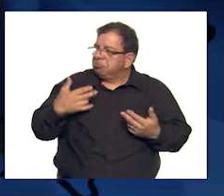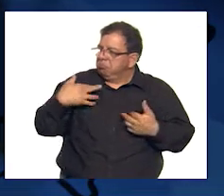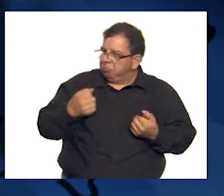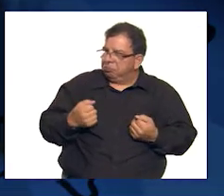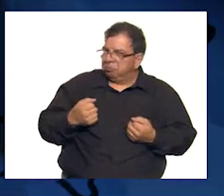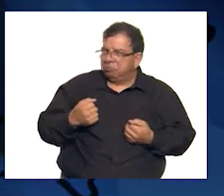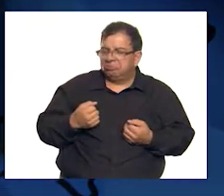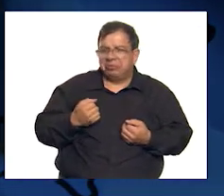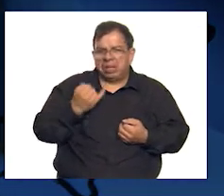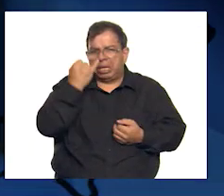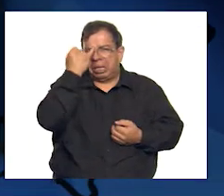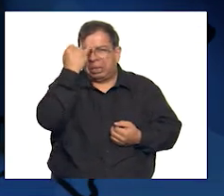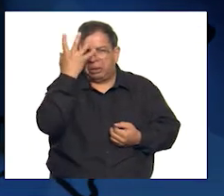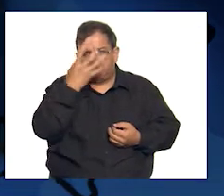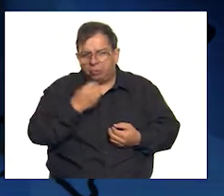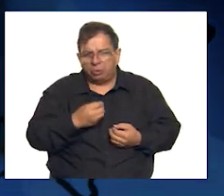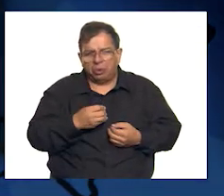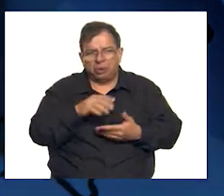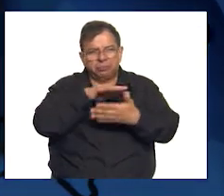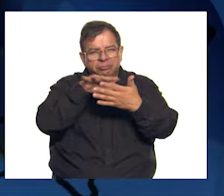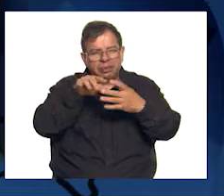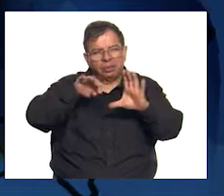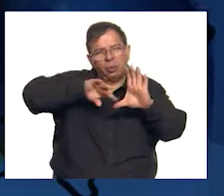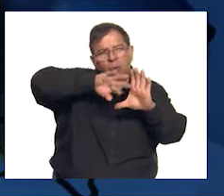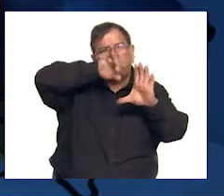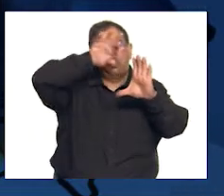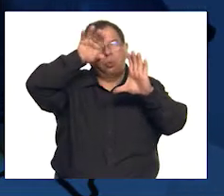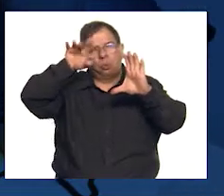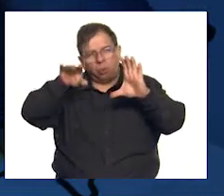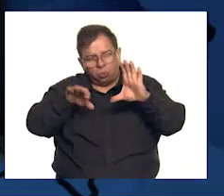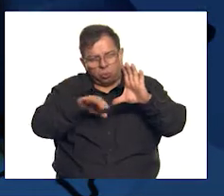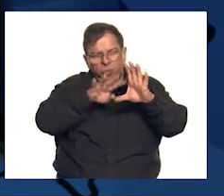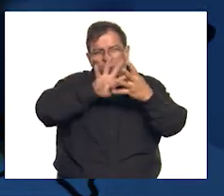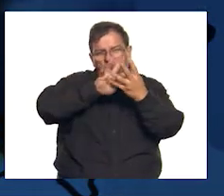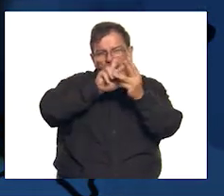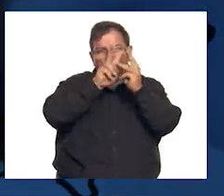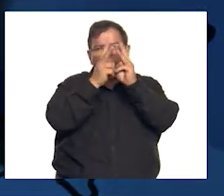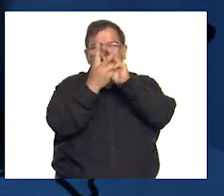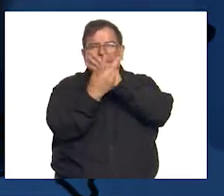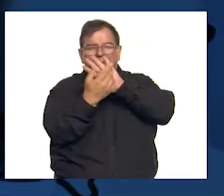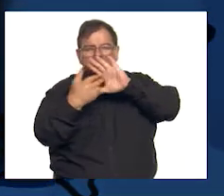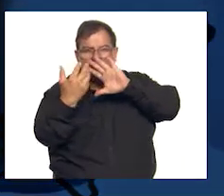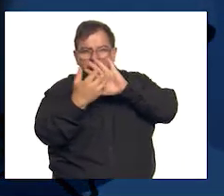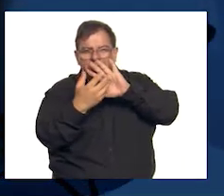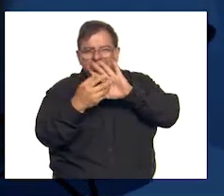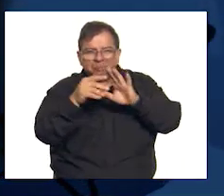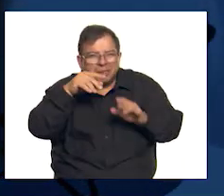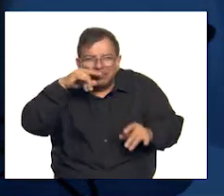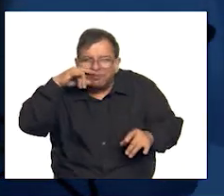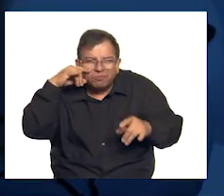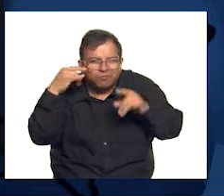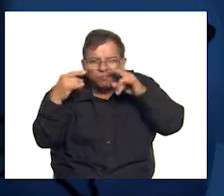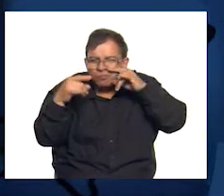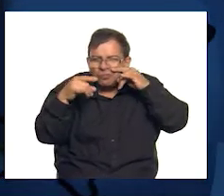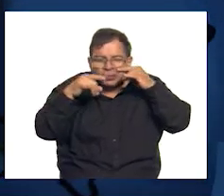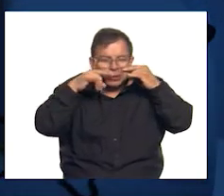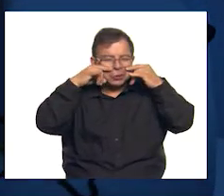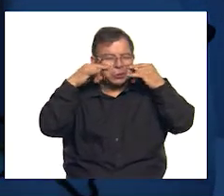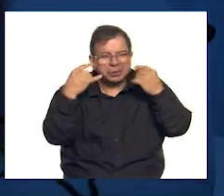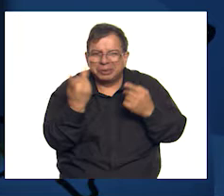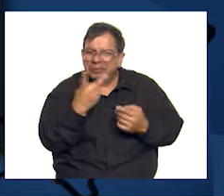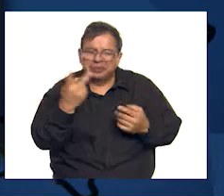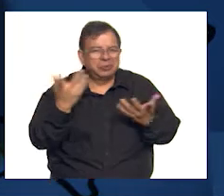una idea muy bonita lo del texto en espiral como sello de agua, pero efectivamente no se distingue ni uno ni